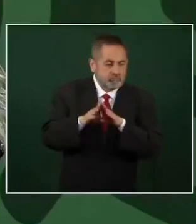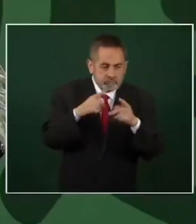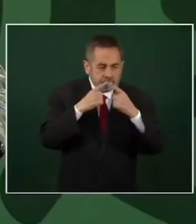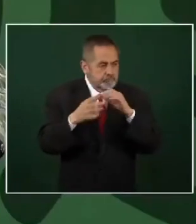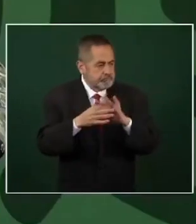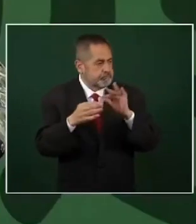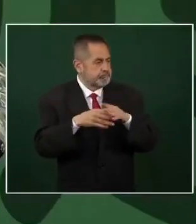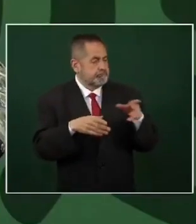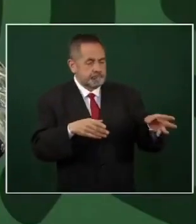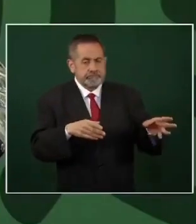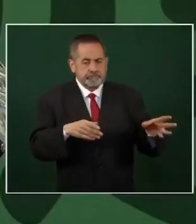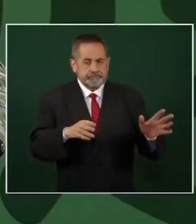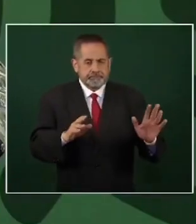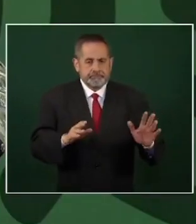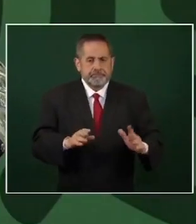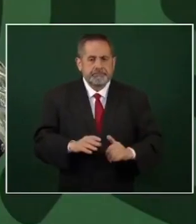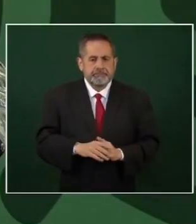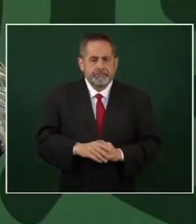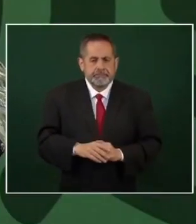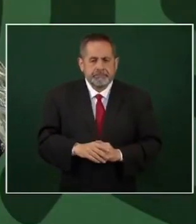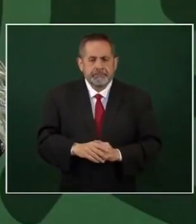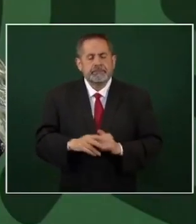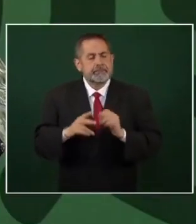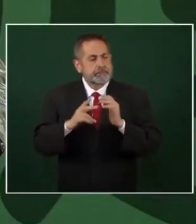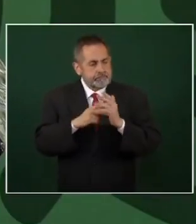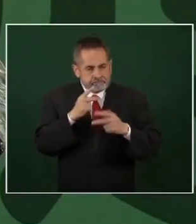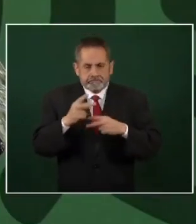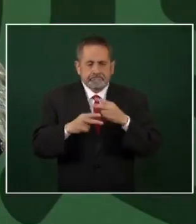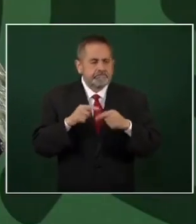y se retomó,